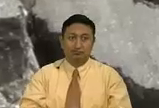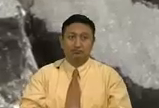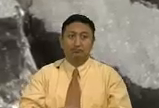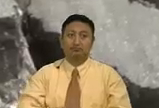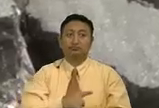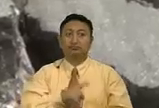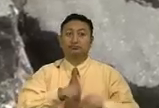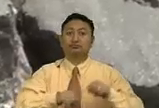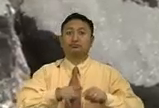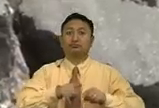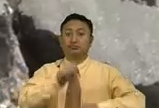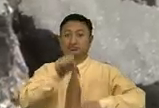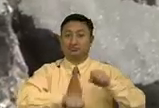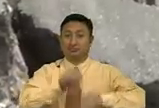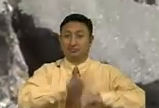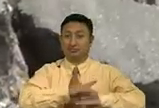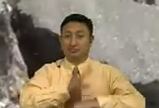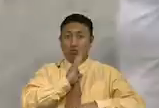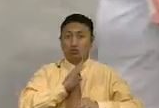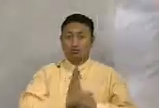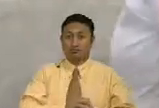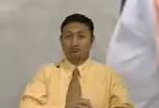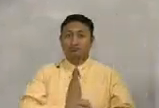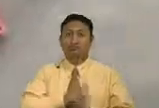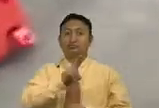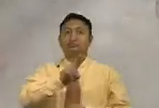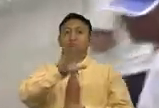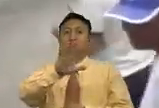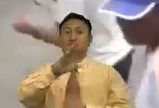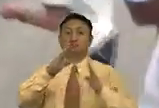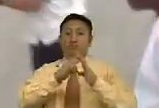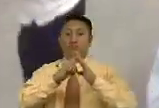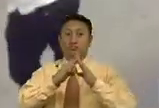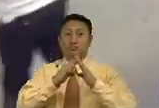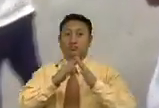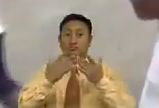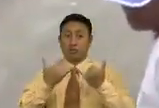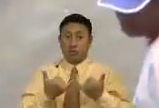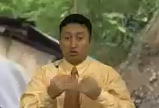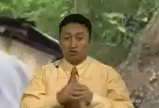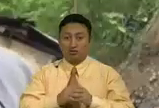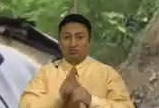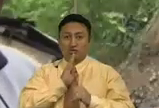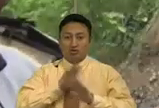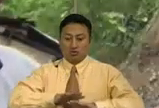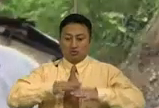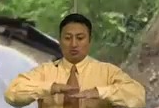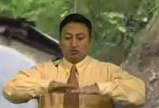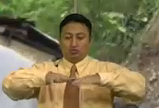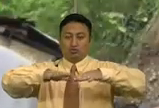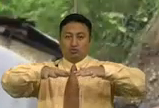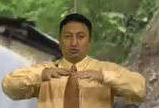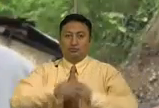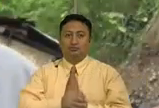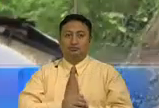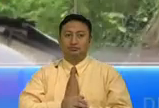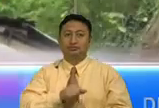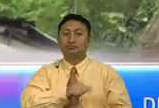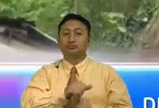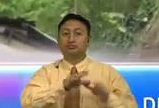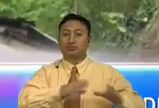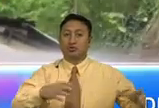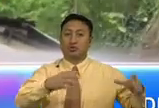daños causados por el agua. En Chaflú, por ejemplo, 25 viviendas se encuentran en proceso de inundación. Tenemos otro sector que ha sido muy afectado,